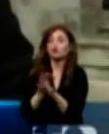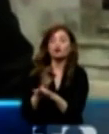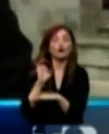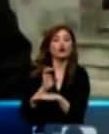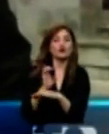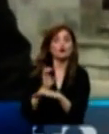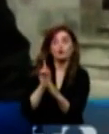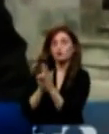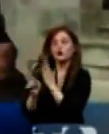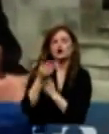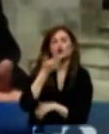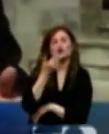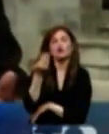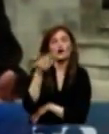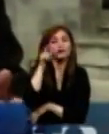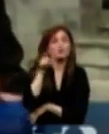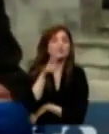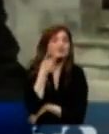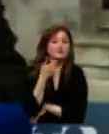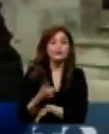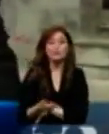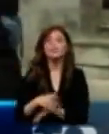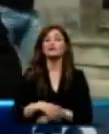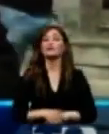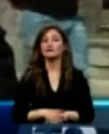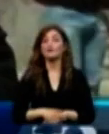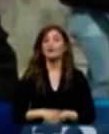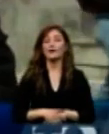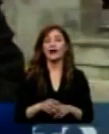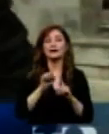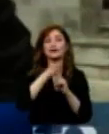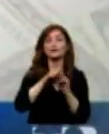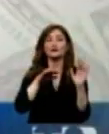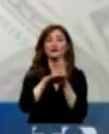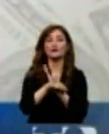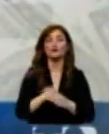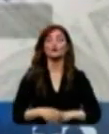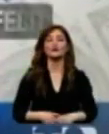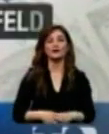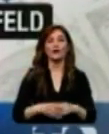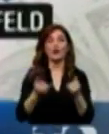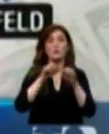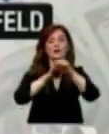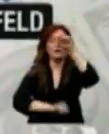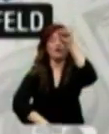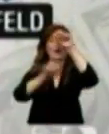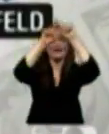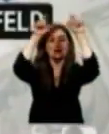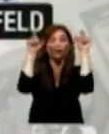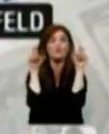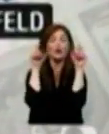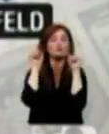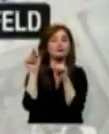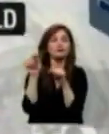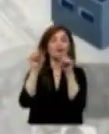funcionarios ecuatorianos? La fiscalía sostiene que fue a través del sistema bancario. Hasta ahora se ha revelado que la empresa de los